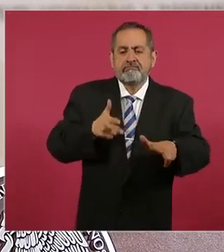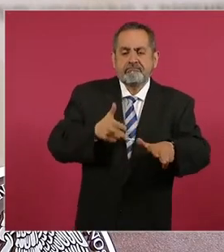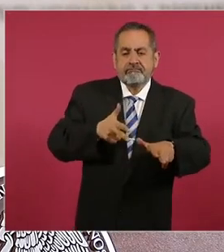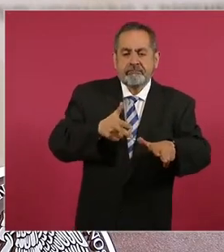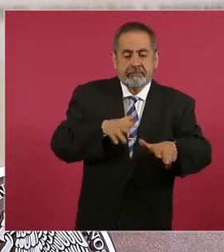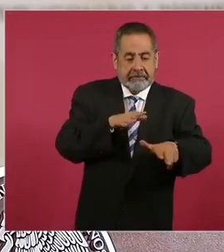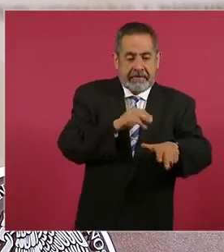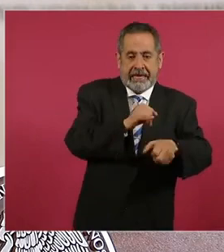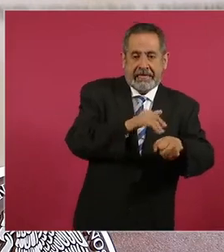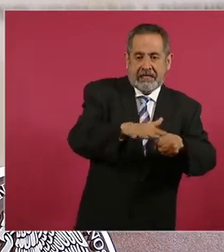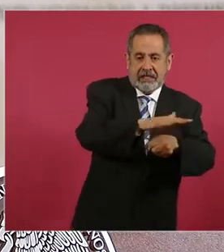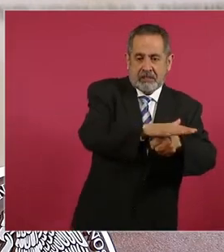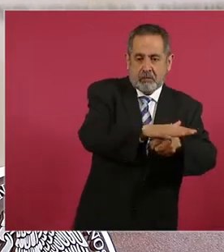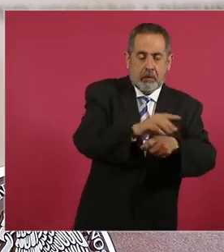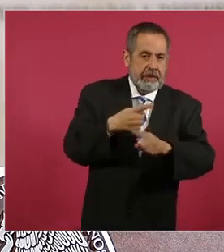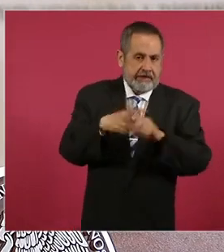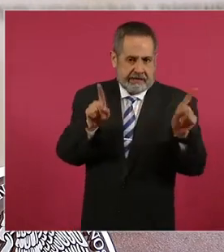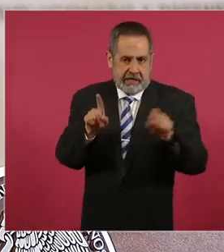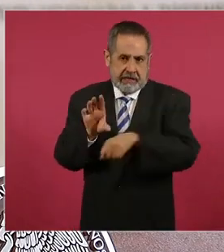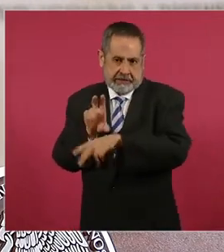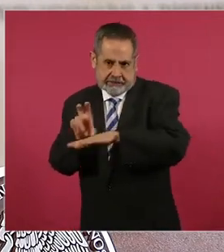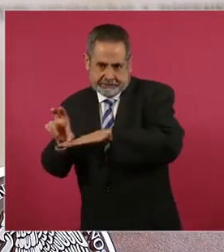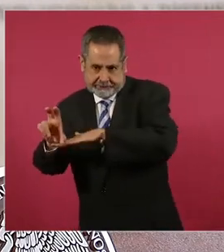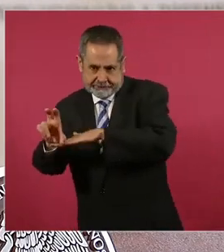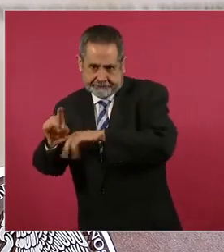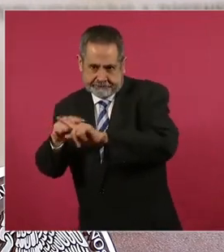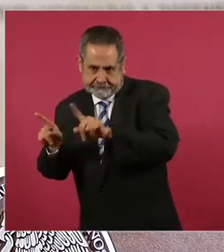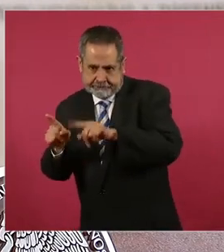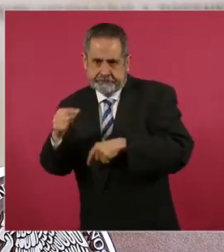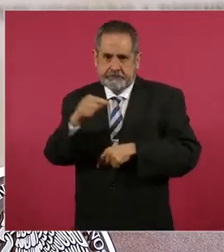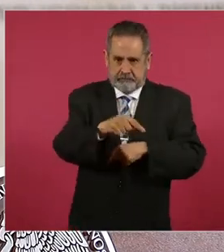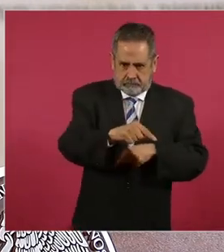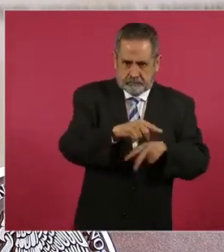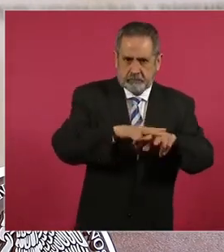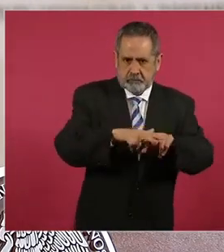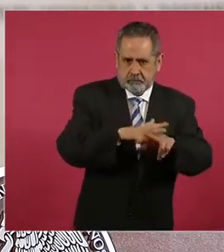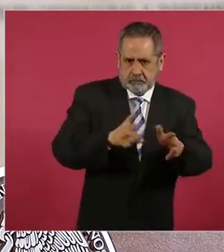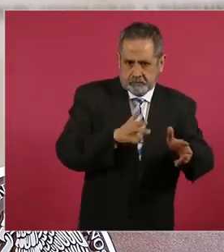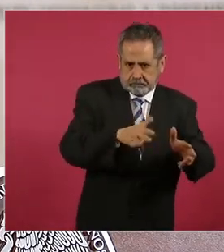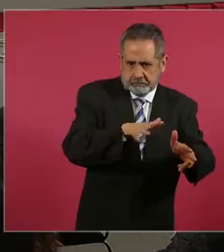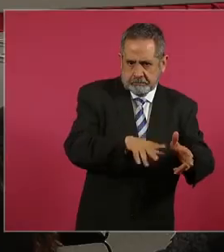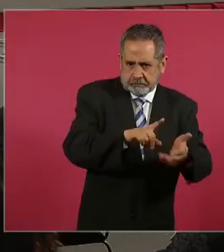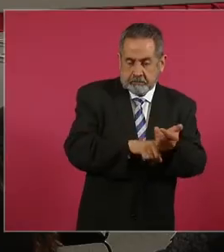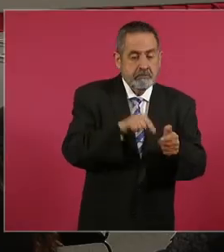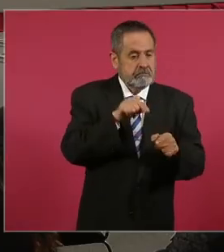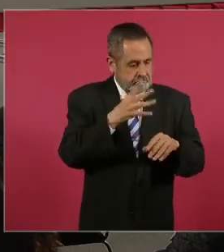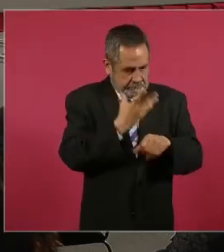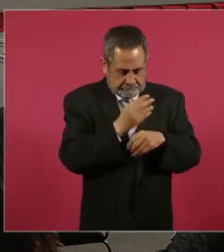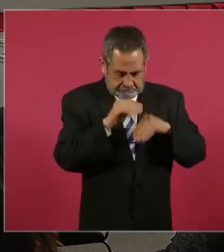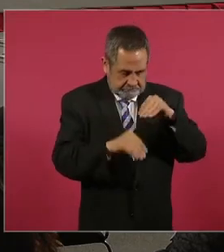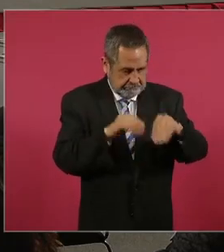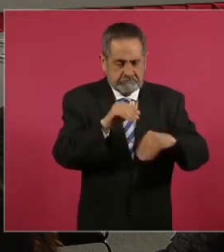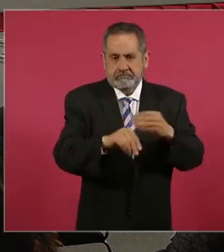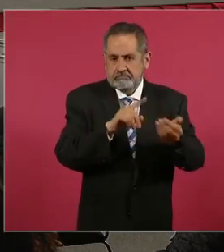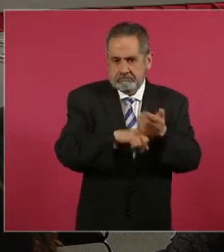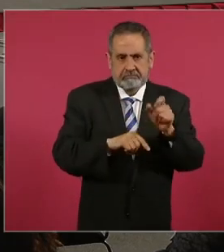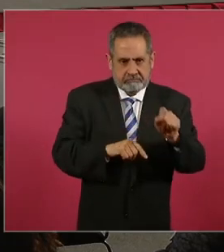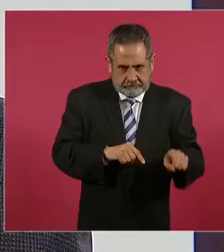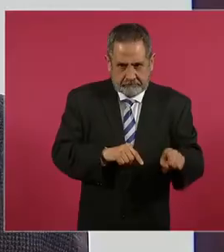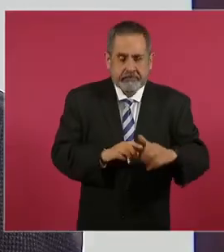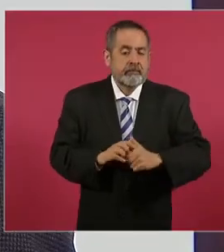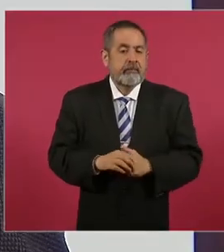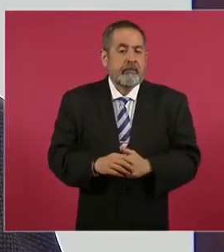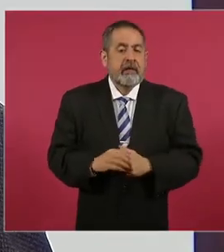de diversas obras de infraestructura. CFE se ha significado